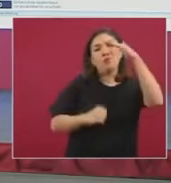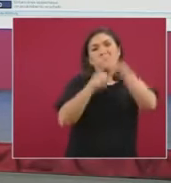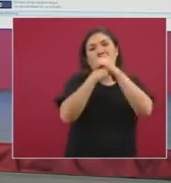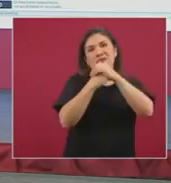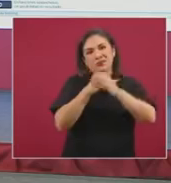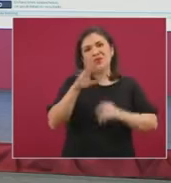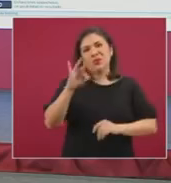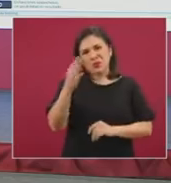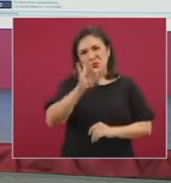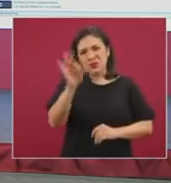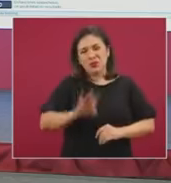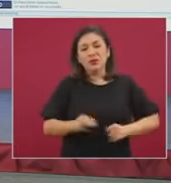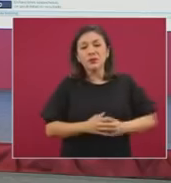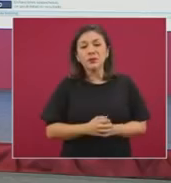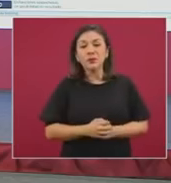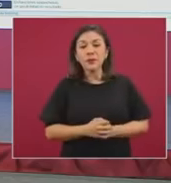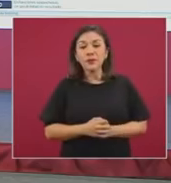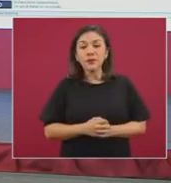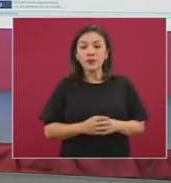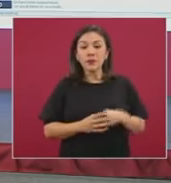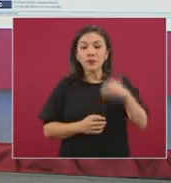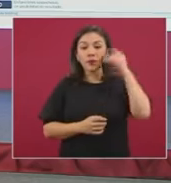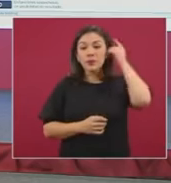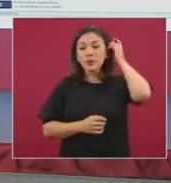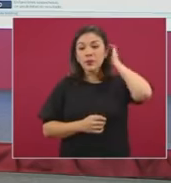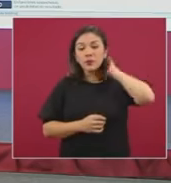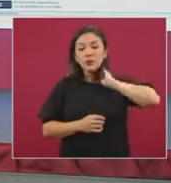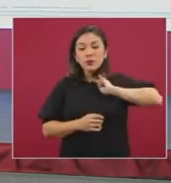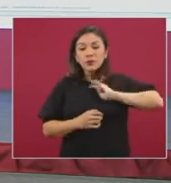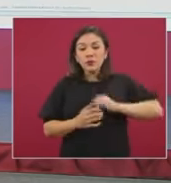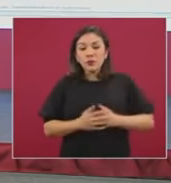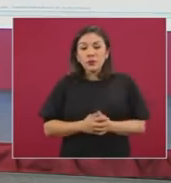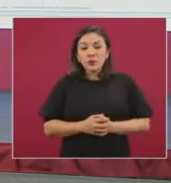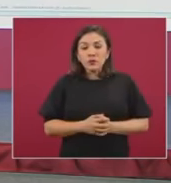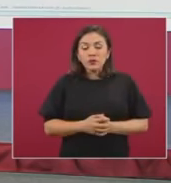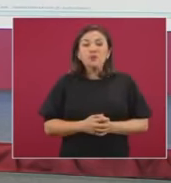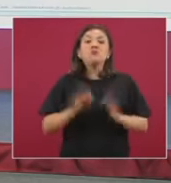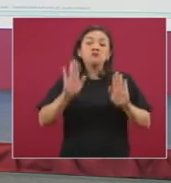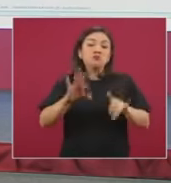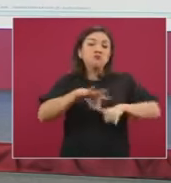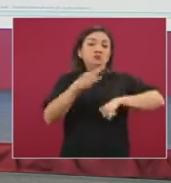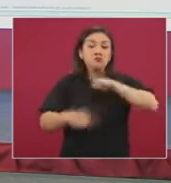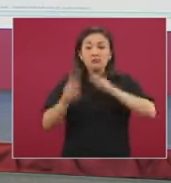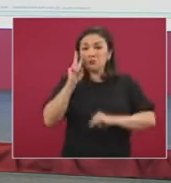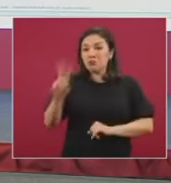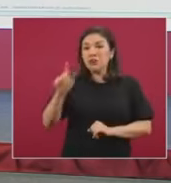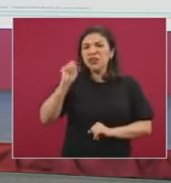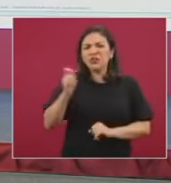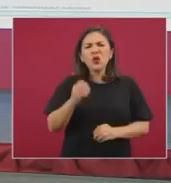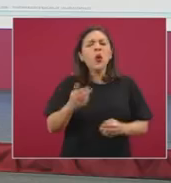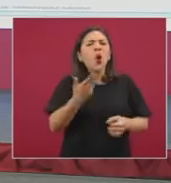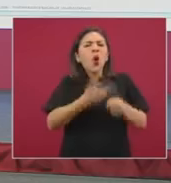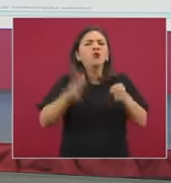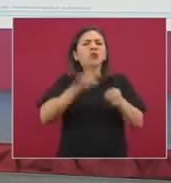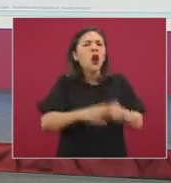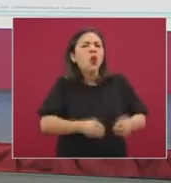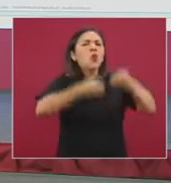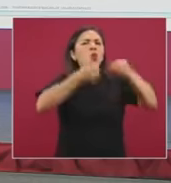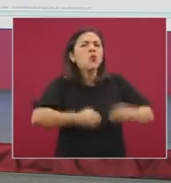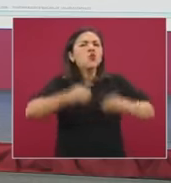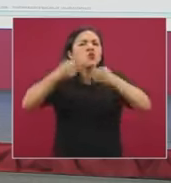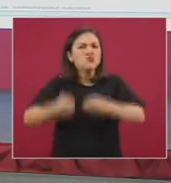44%. La siguiente, por favor. Y por último, la ocupación hospitalaria.